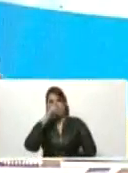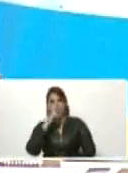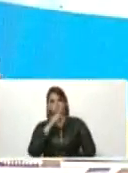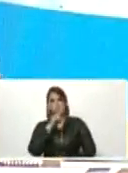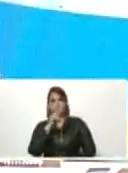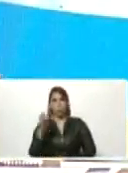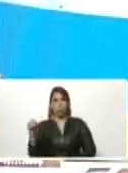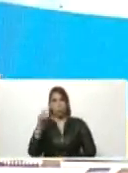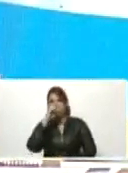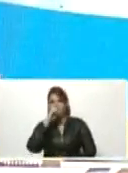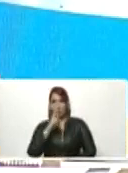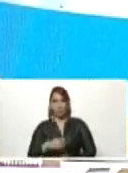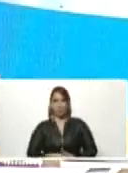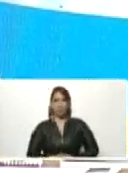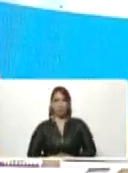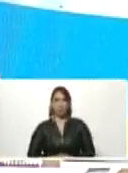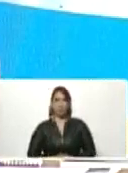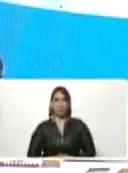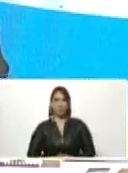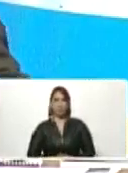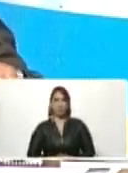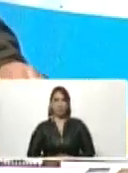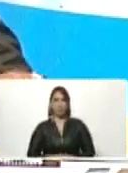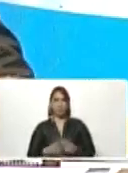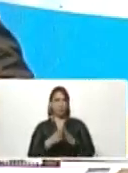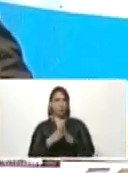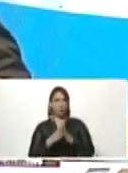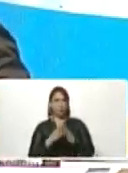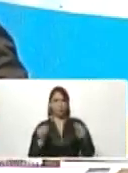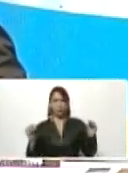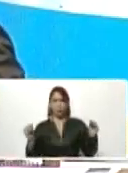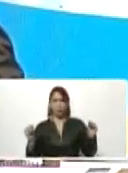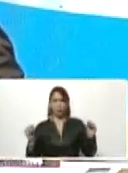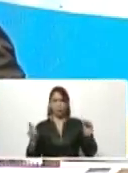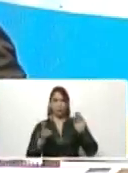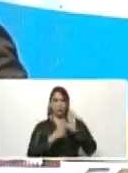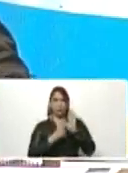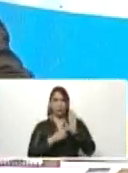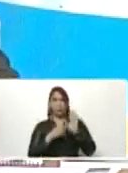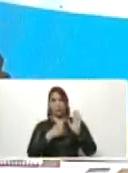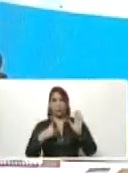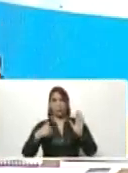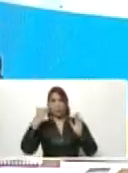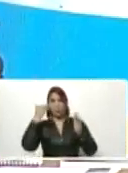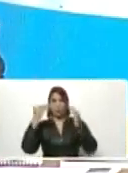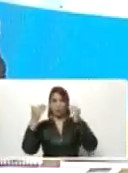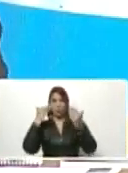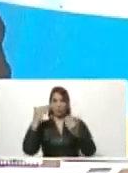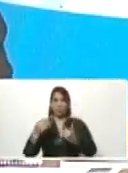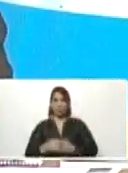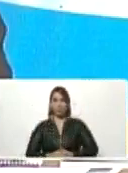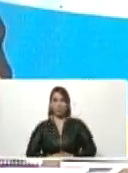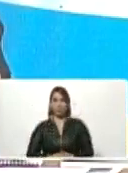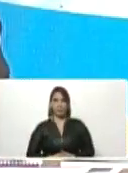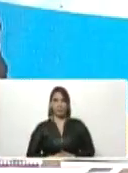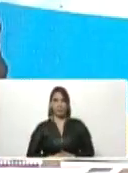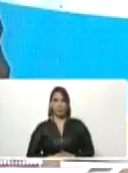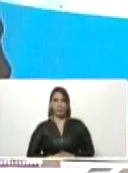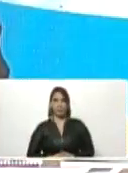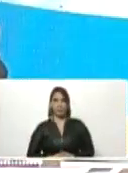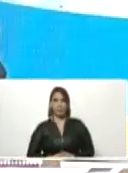bicentenaria, en todas estas verdades. Yo quiero saludar a